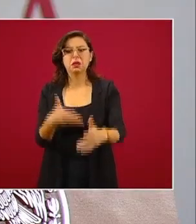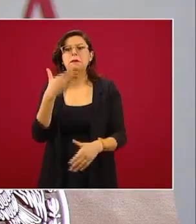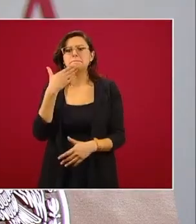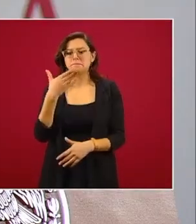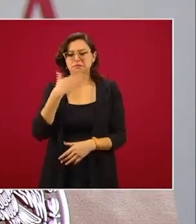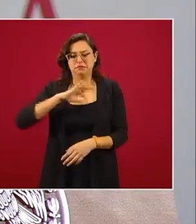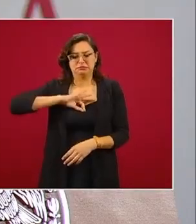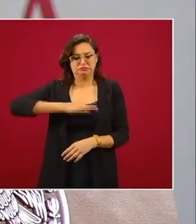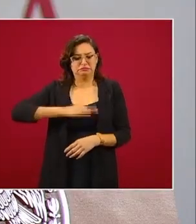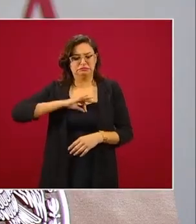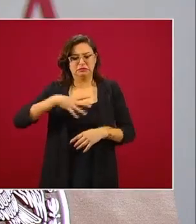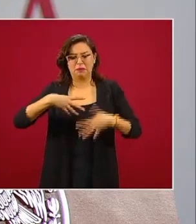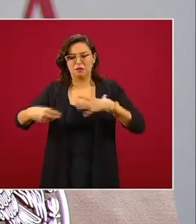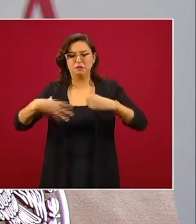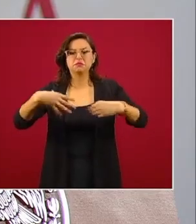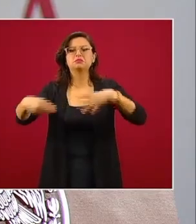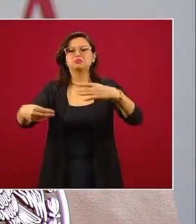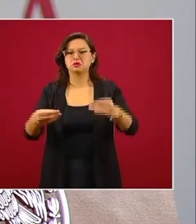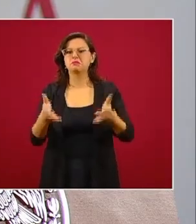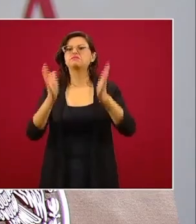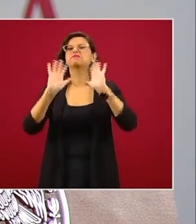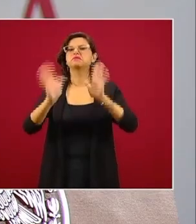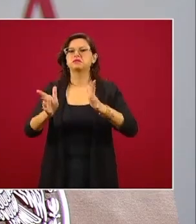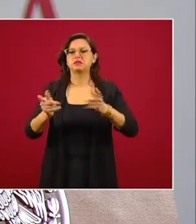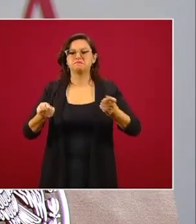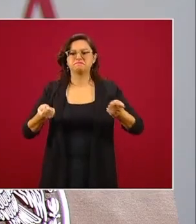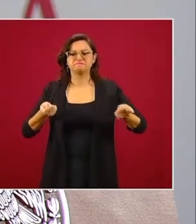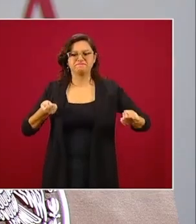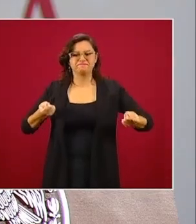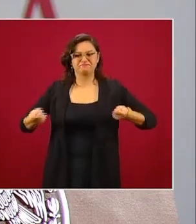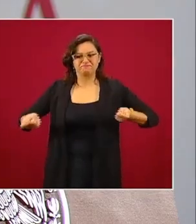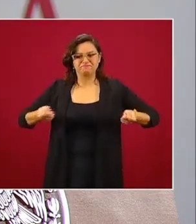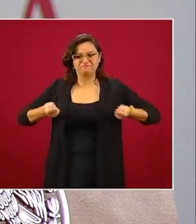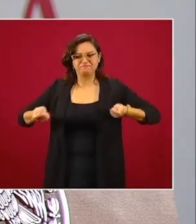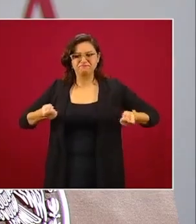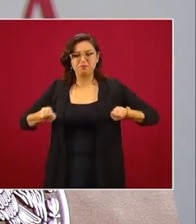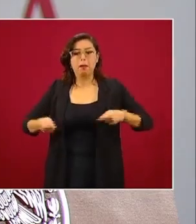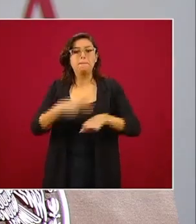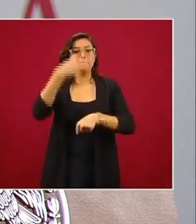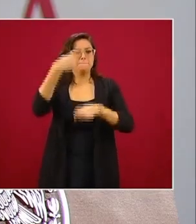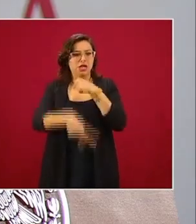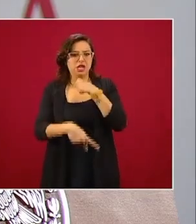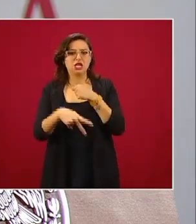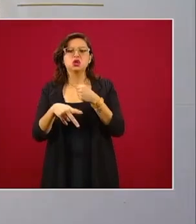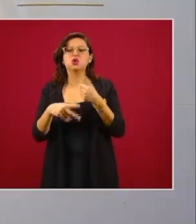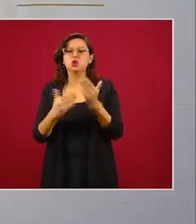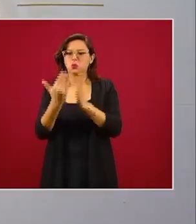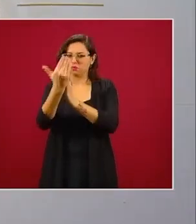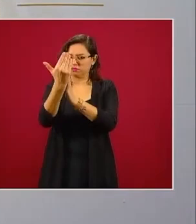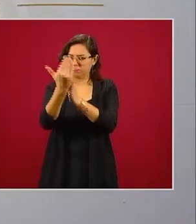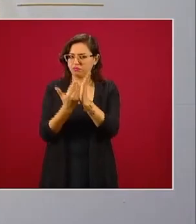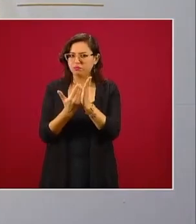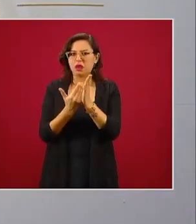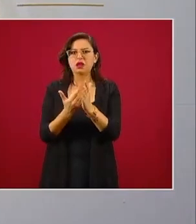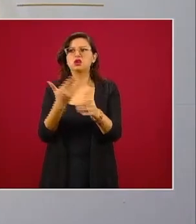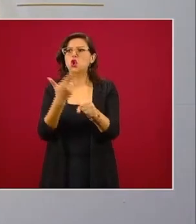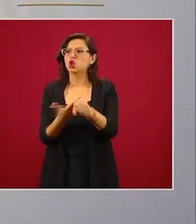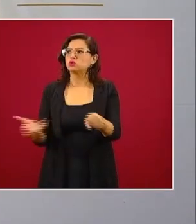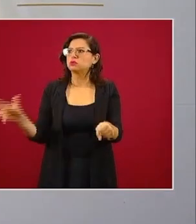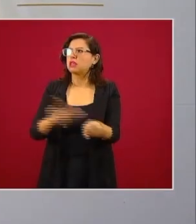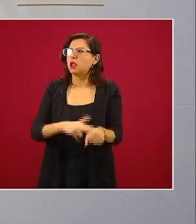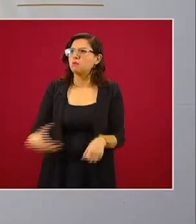la pandemia, ya se alejó el riesgo de una saturación